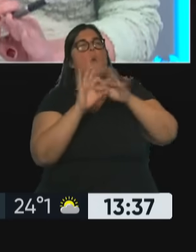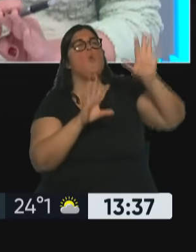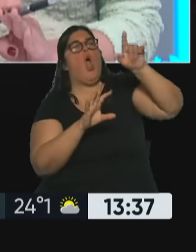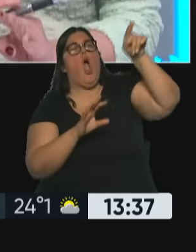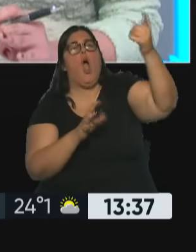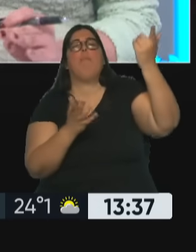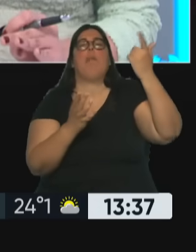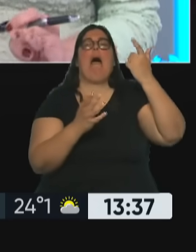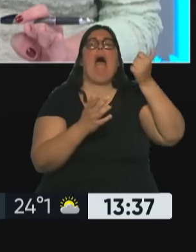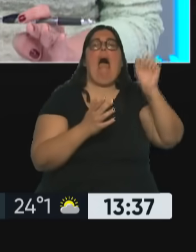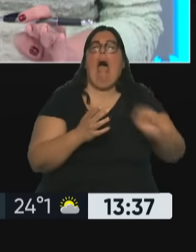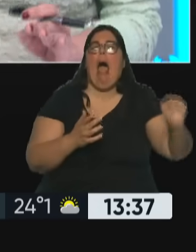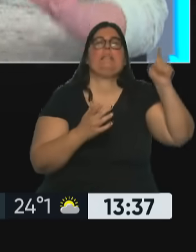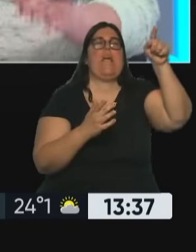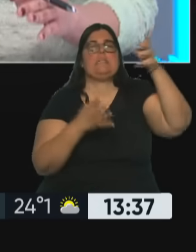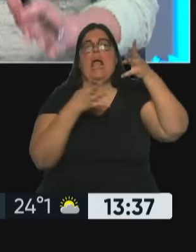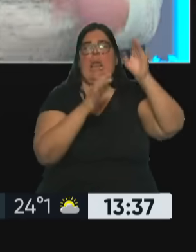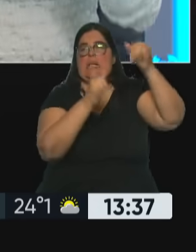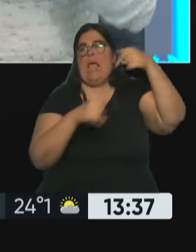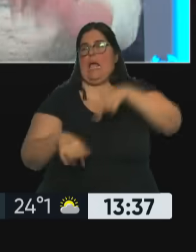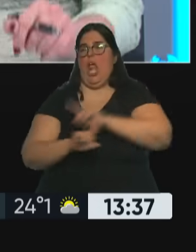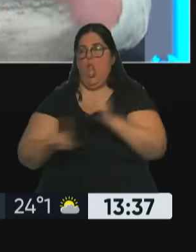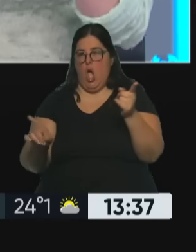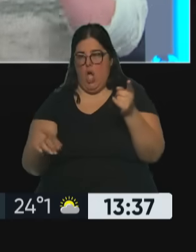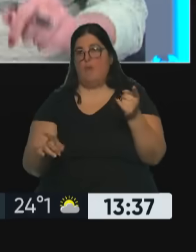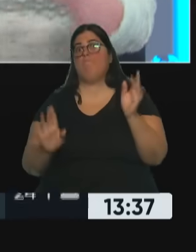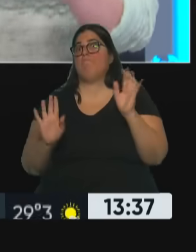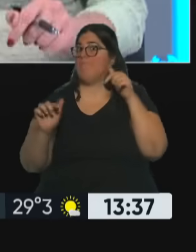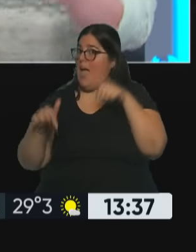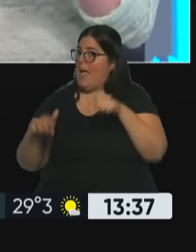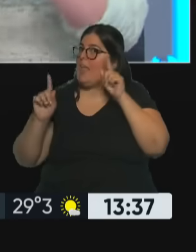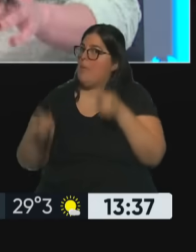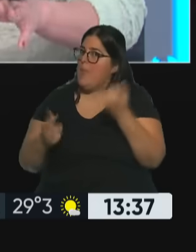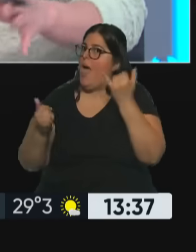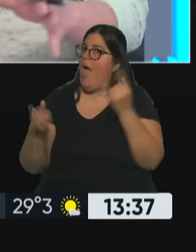en Asia, etcétera, etcétera, o en Medio Oriente, acá no pasa, bueno, acá